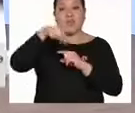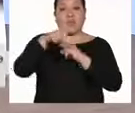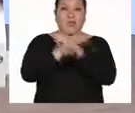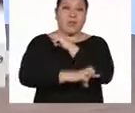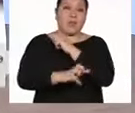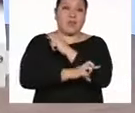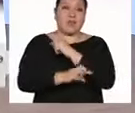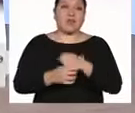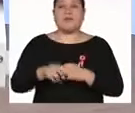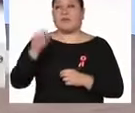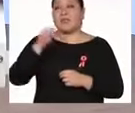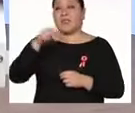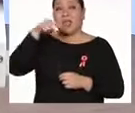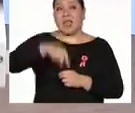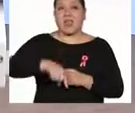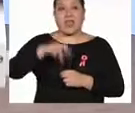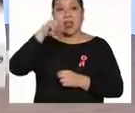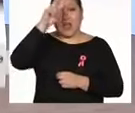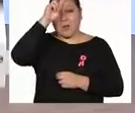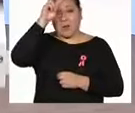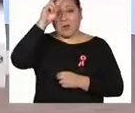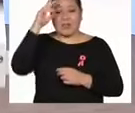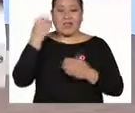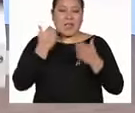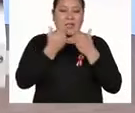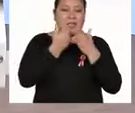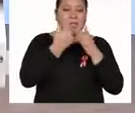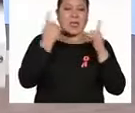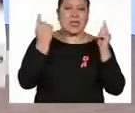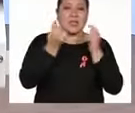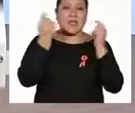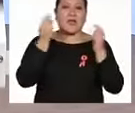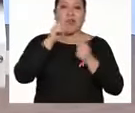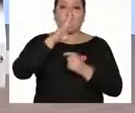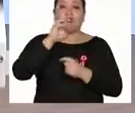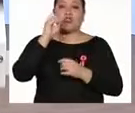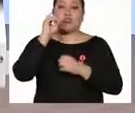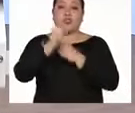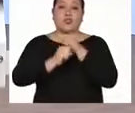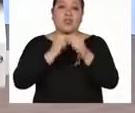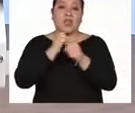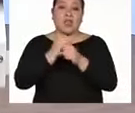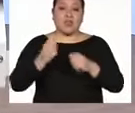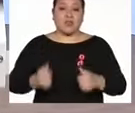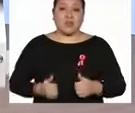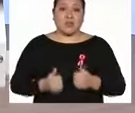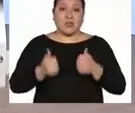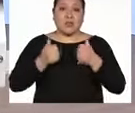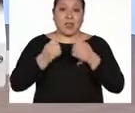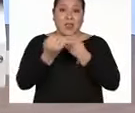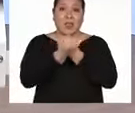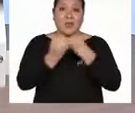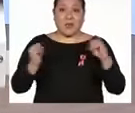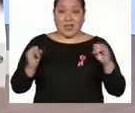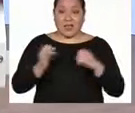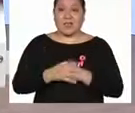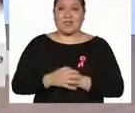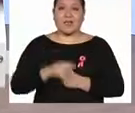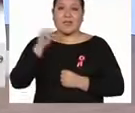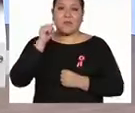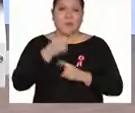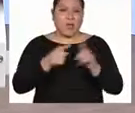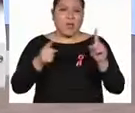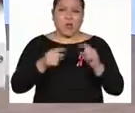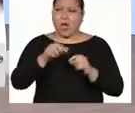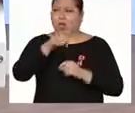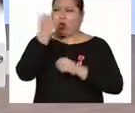país. Pues sí, el Perú está cerca de cumplir 200 años de vida republicana, pero hay culturas viviendo en ese territorio desde